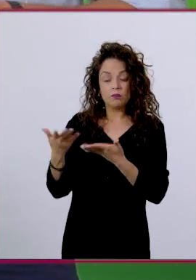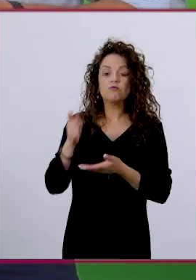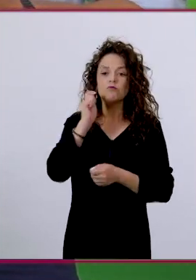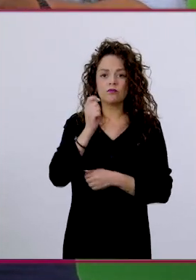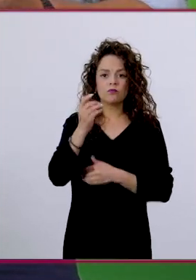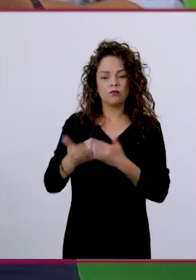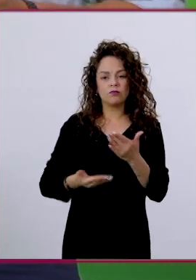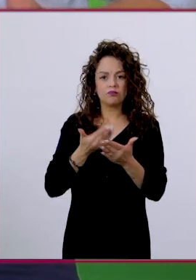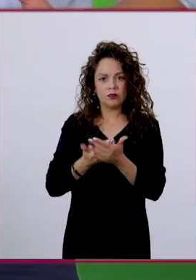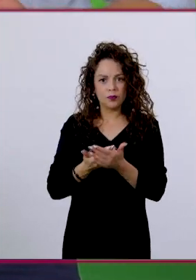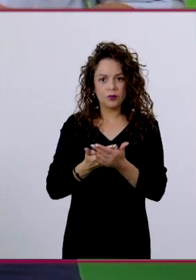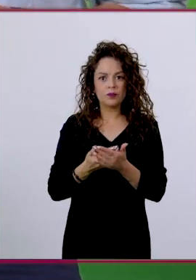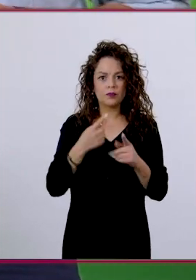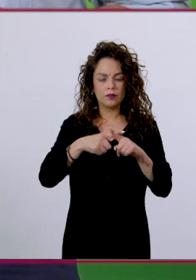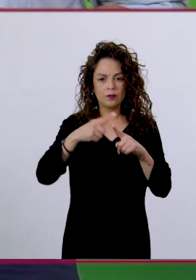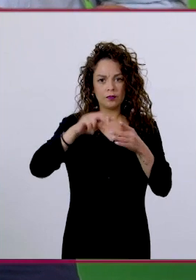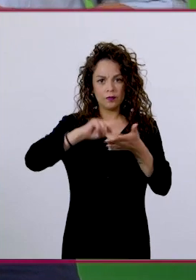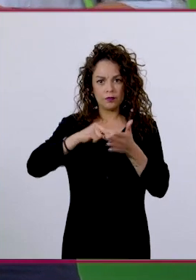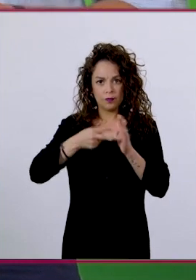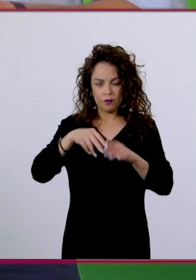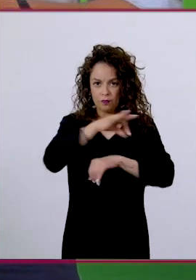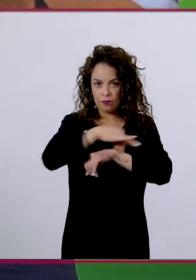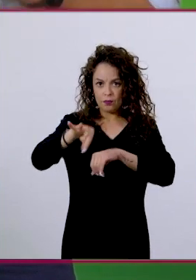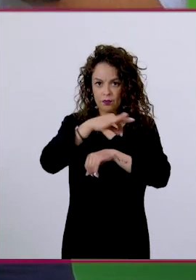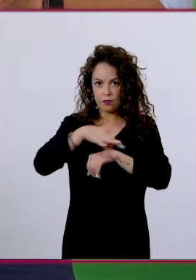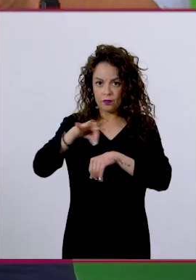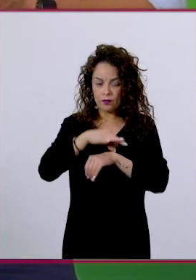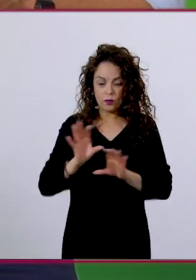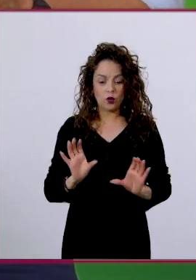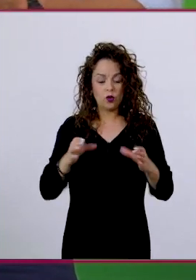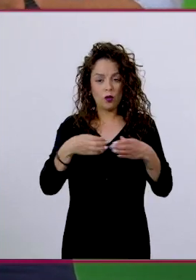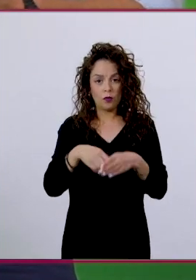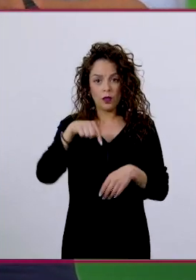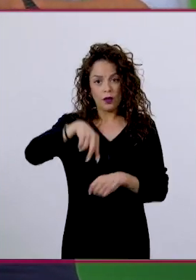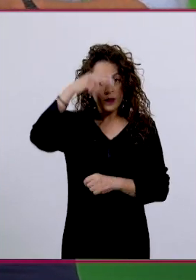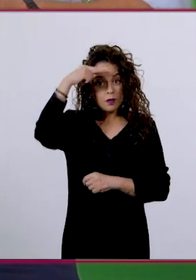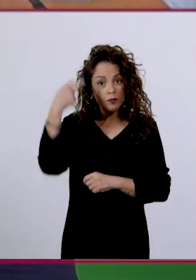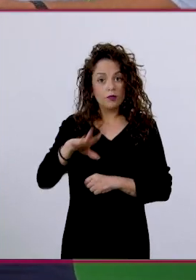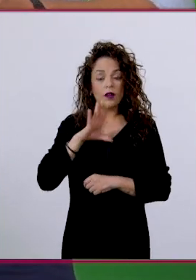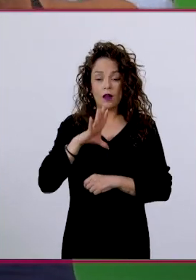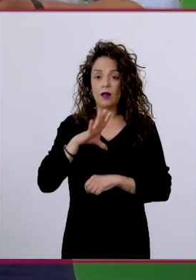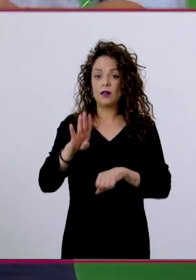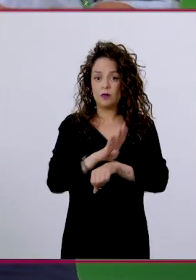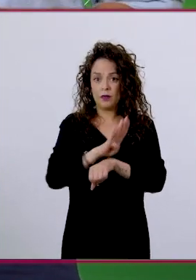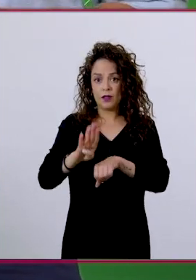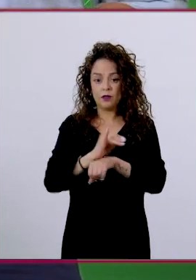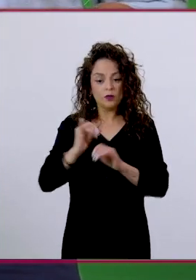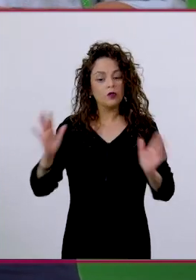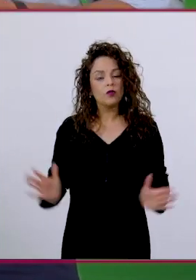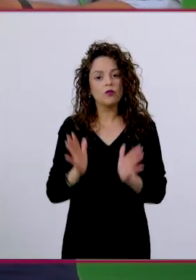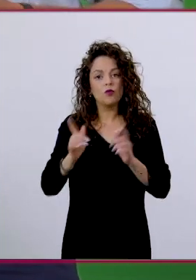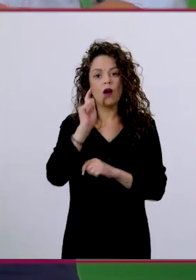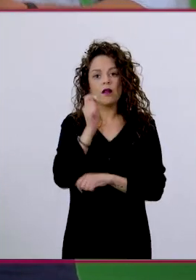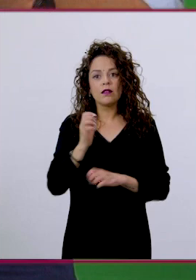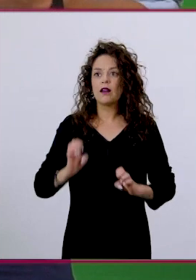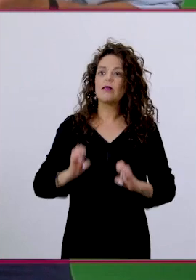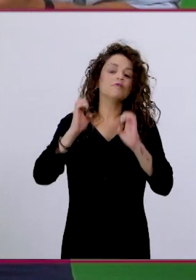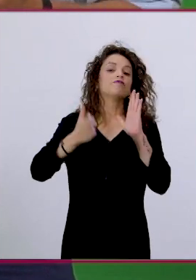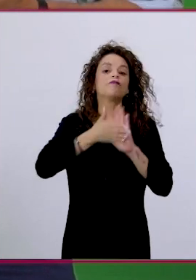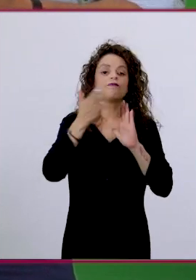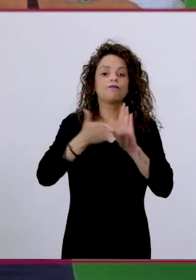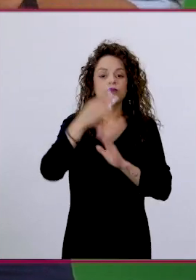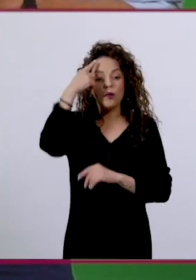arquitectónicas que benefician a distintas comunidades en nuestro país. Las involucran en los procesos y fomentan alternativas de construcción con respeto a los